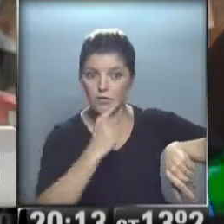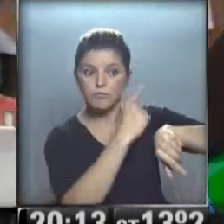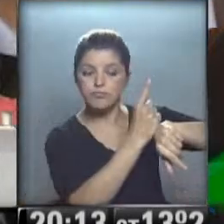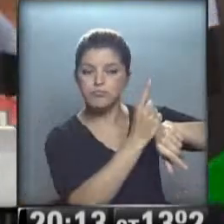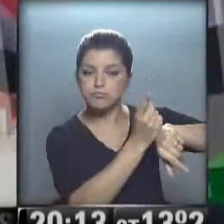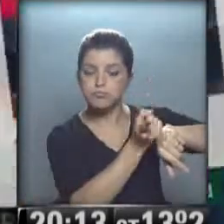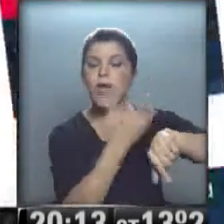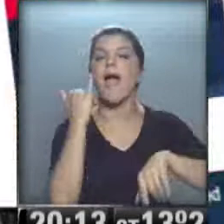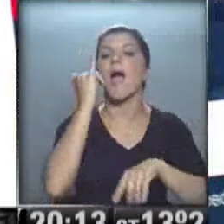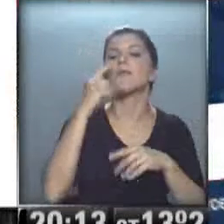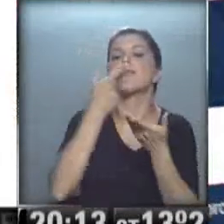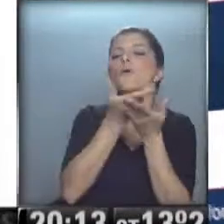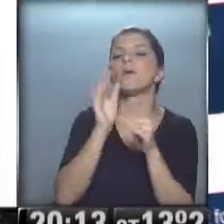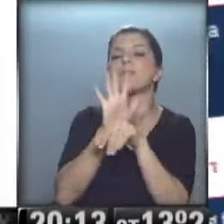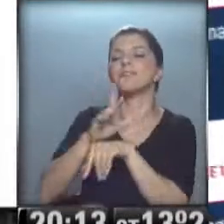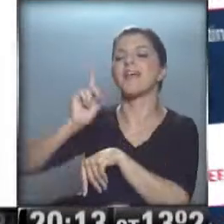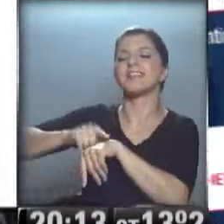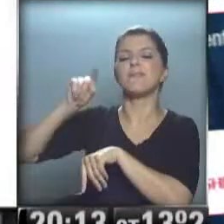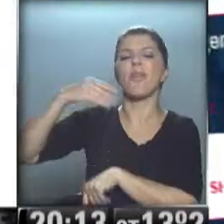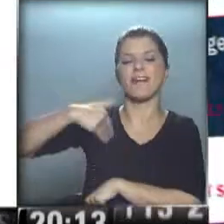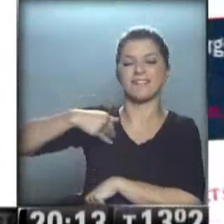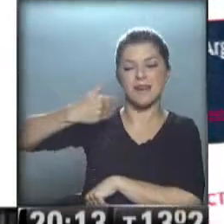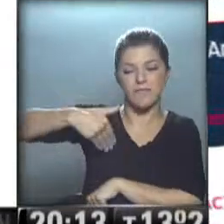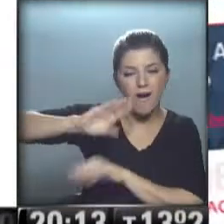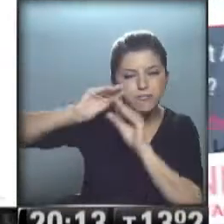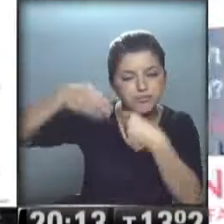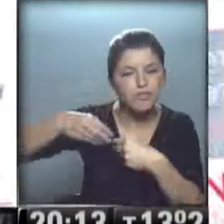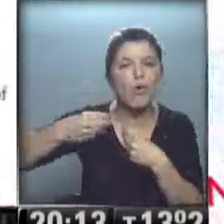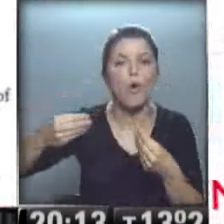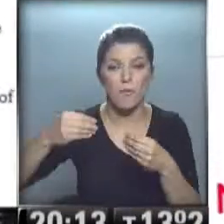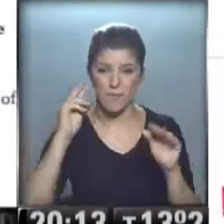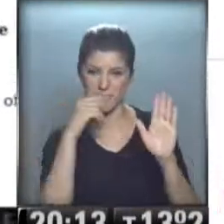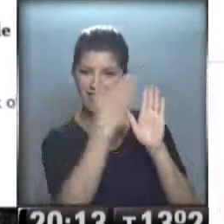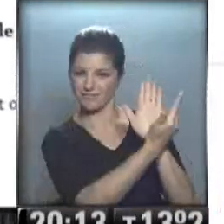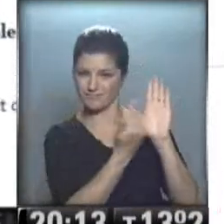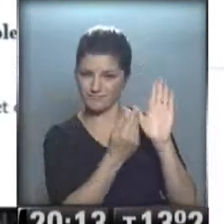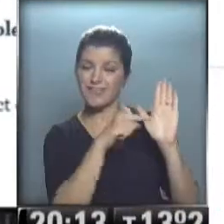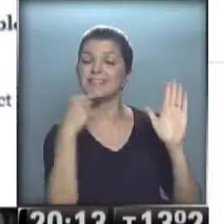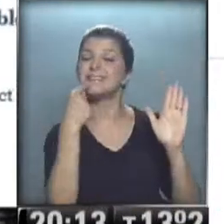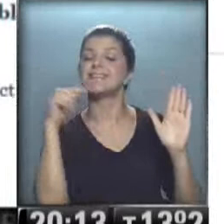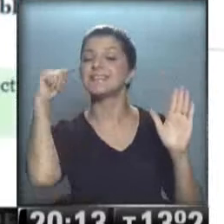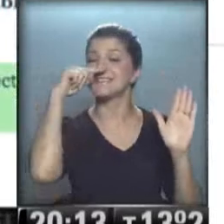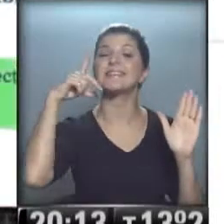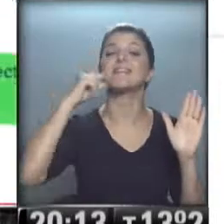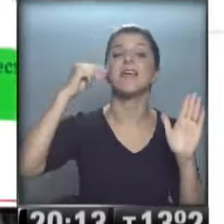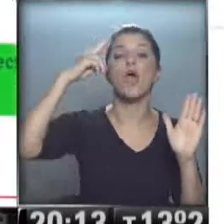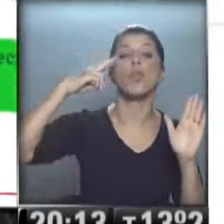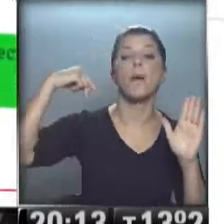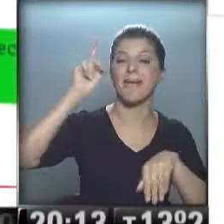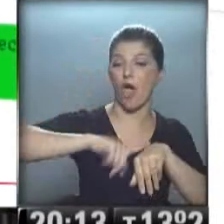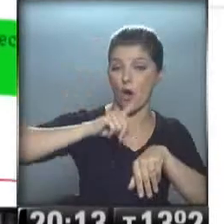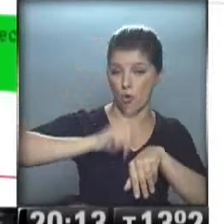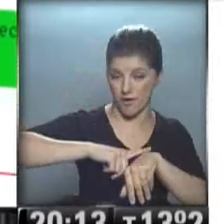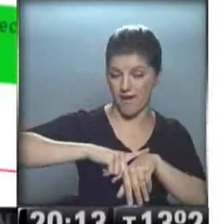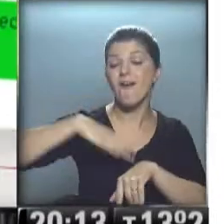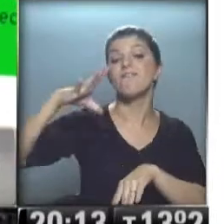referencia a cuánto le queda a la República Argentina, y ahí lo podemos ver al costado, 7 días, 9 horas, a cuánto le resta a la